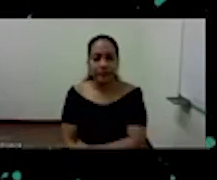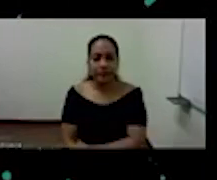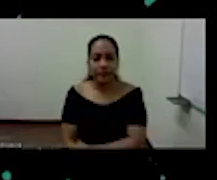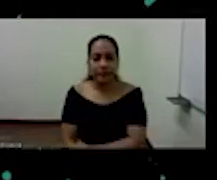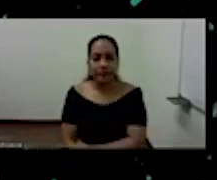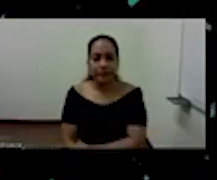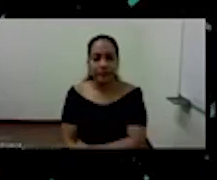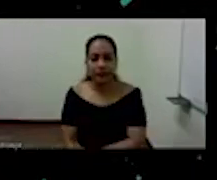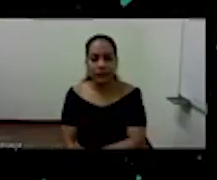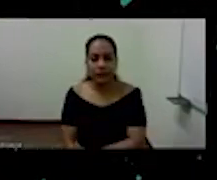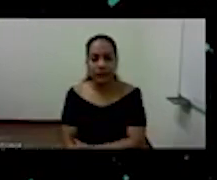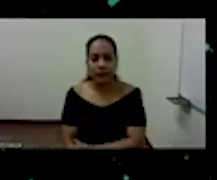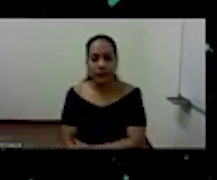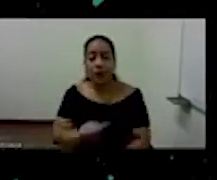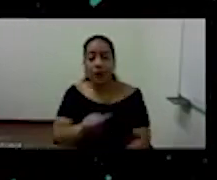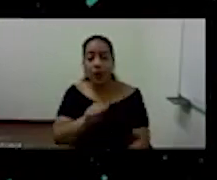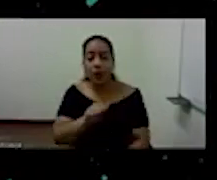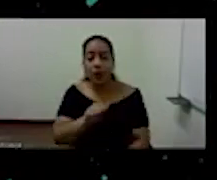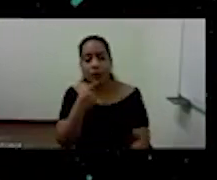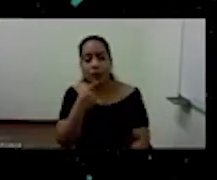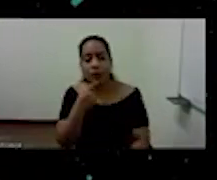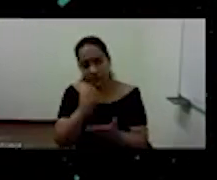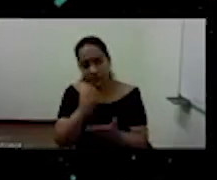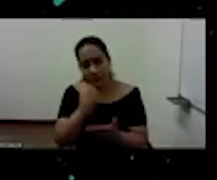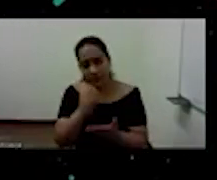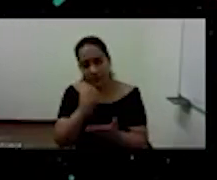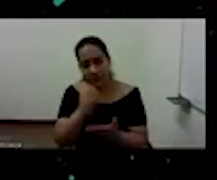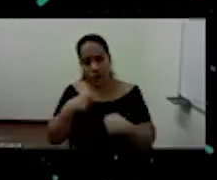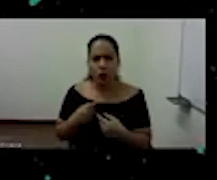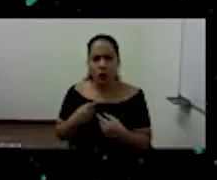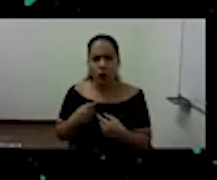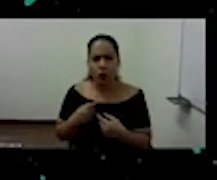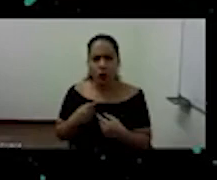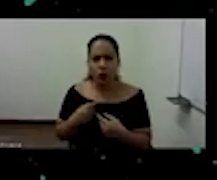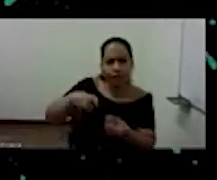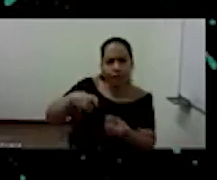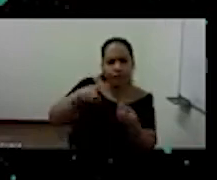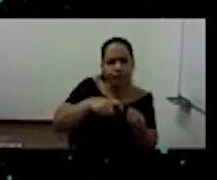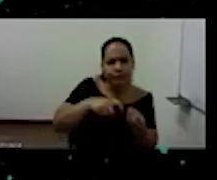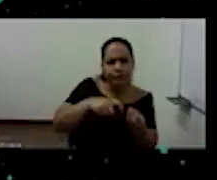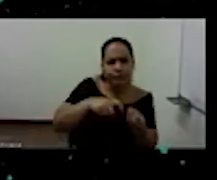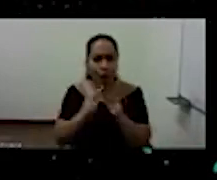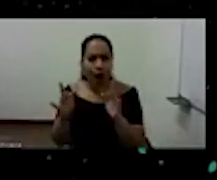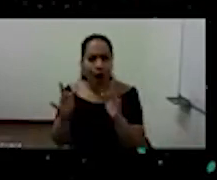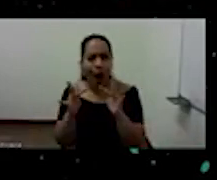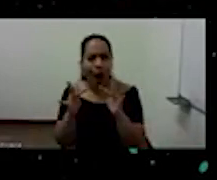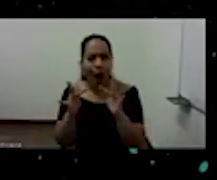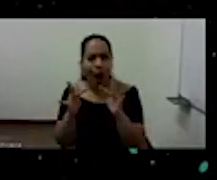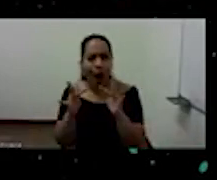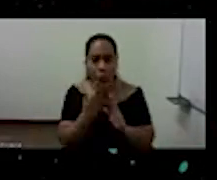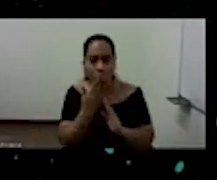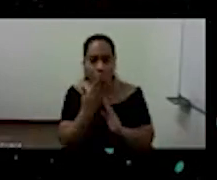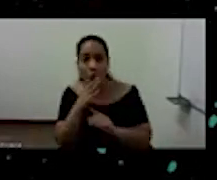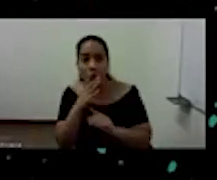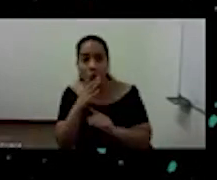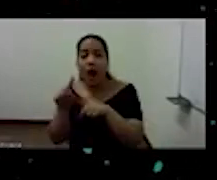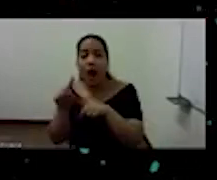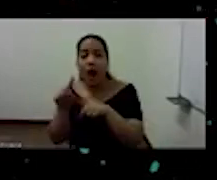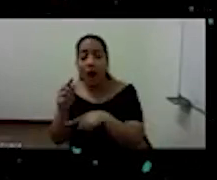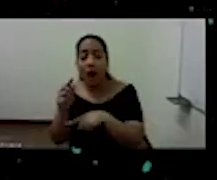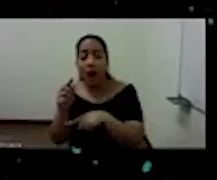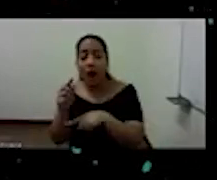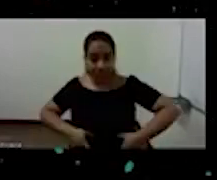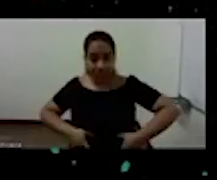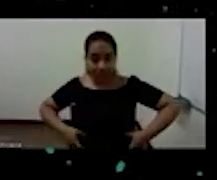Juan Felipe Muñoz nos comenta, en lo que he caminado con las comunidades indígenas, en algunos el hombre teje su jigra para la